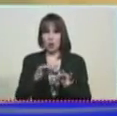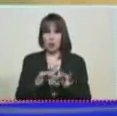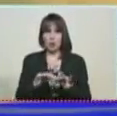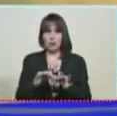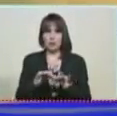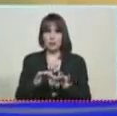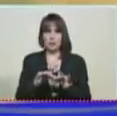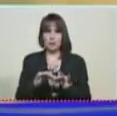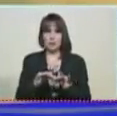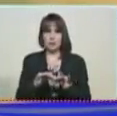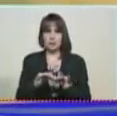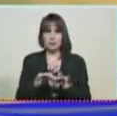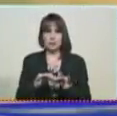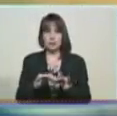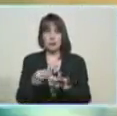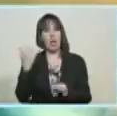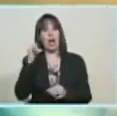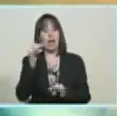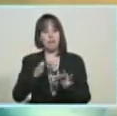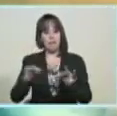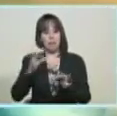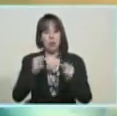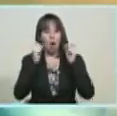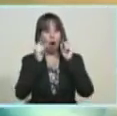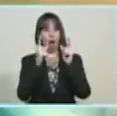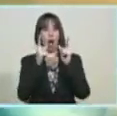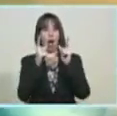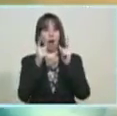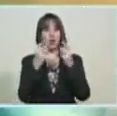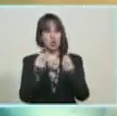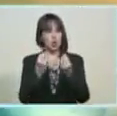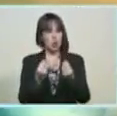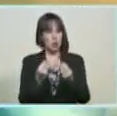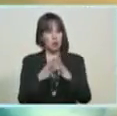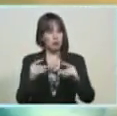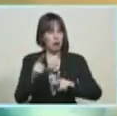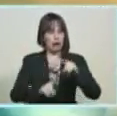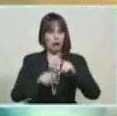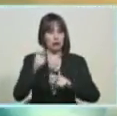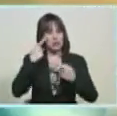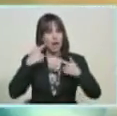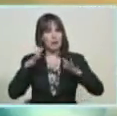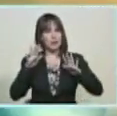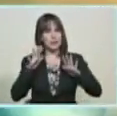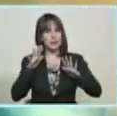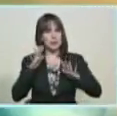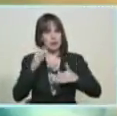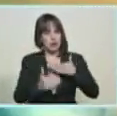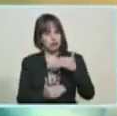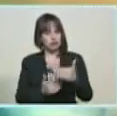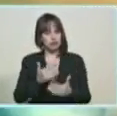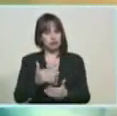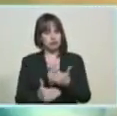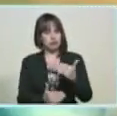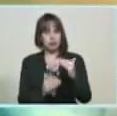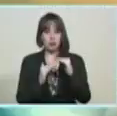Petro tenemos sorpresas. Todas estas cosas a veces hay que hacerlas con cierto nivel